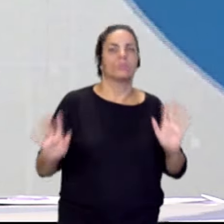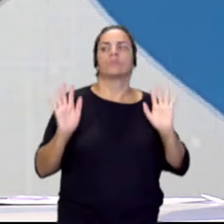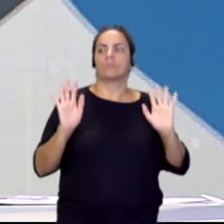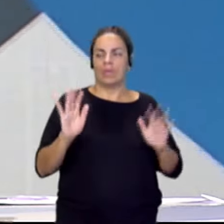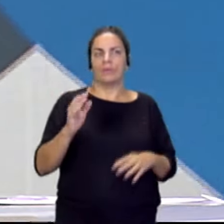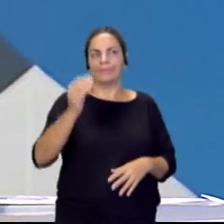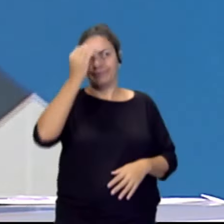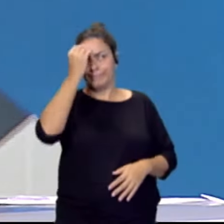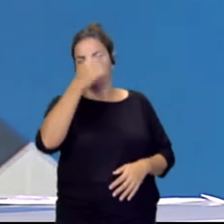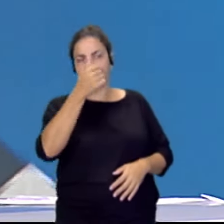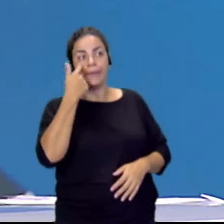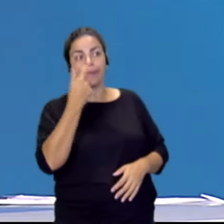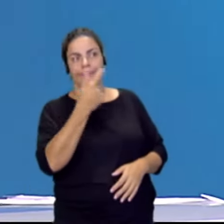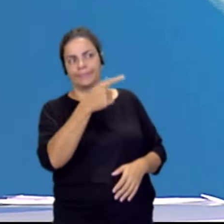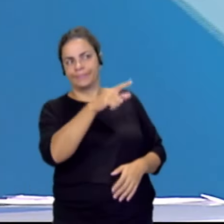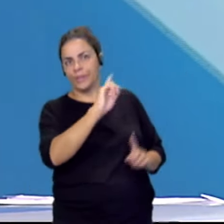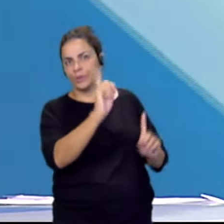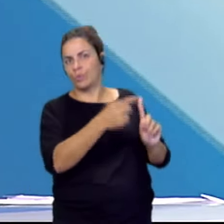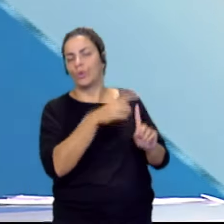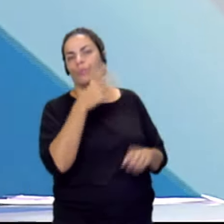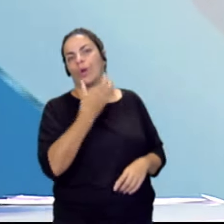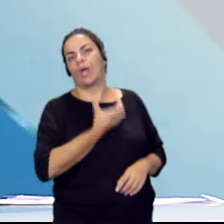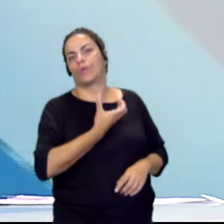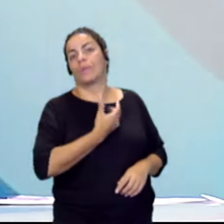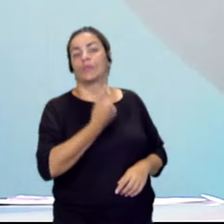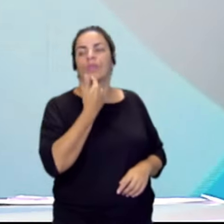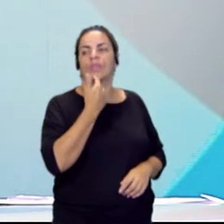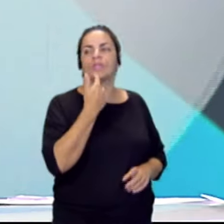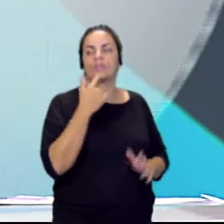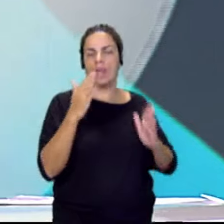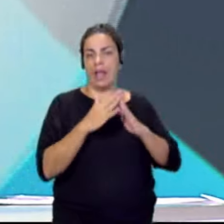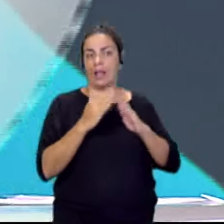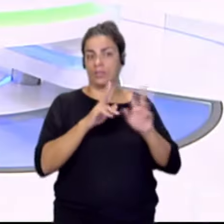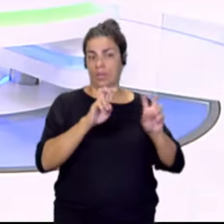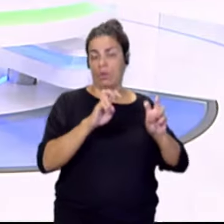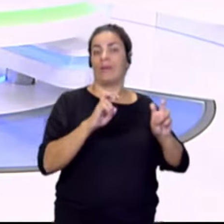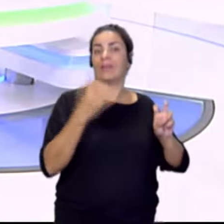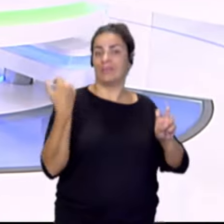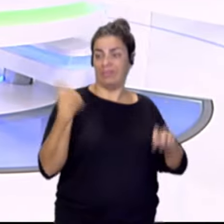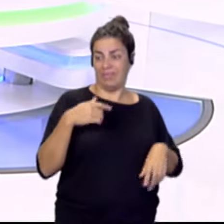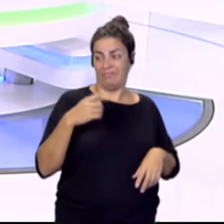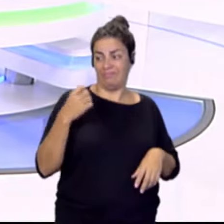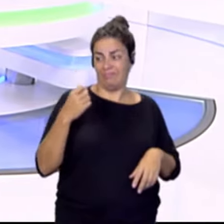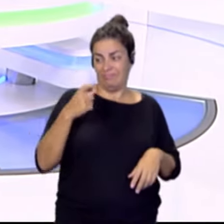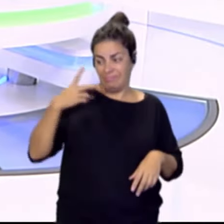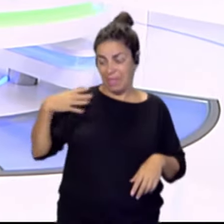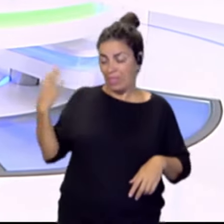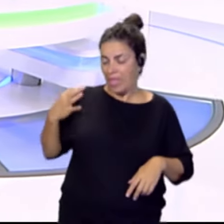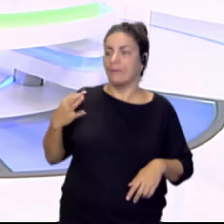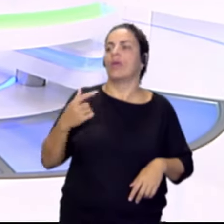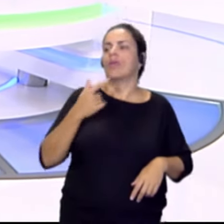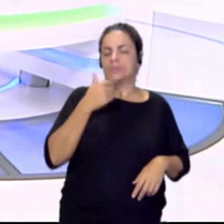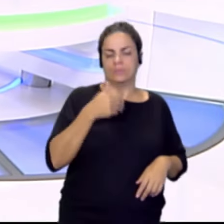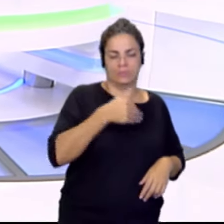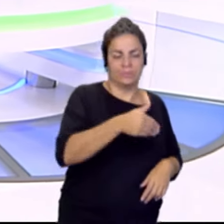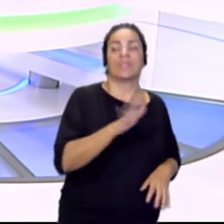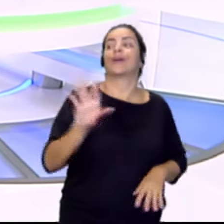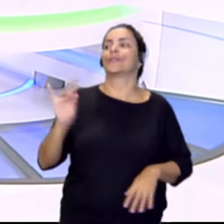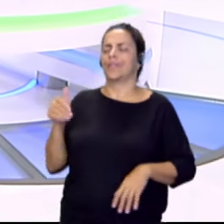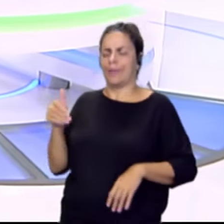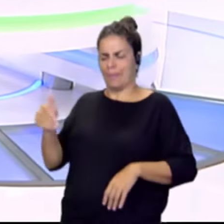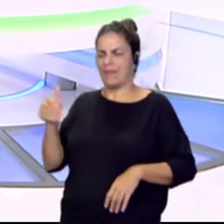solución, que dice que el ayuntamiento, que la reposición de esas viviendas, que debería haberse hecho hace unos años, porque va a estar este primer trimestre. En breve. De 2025.